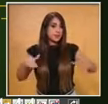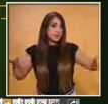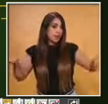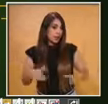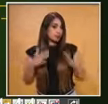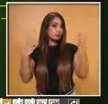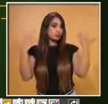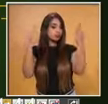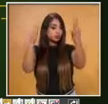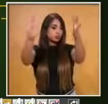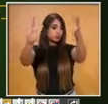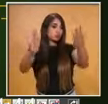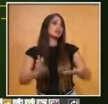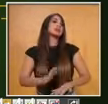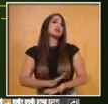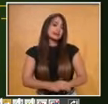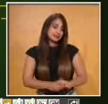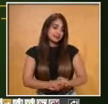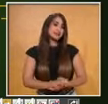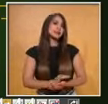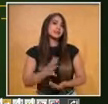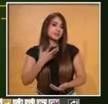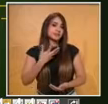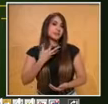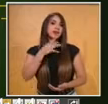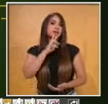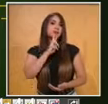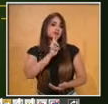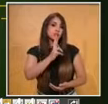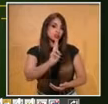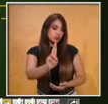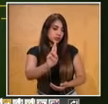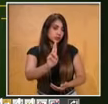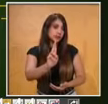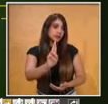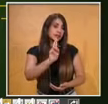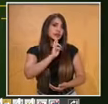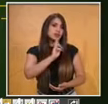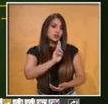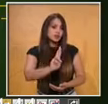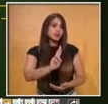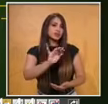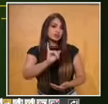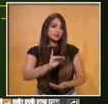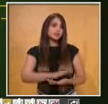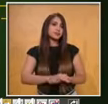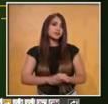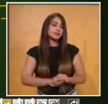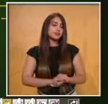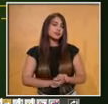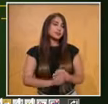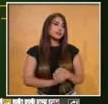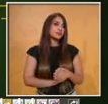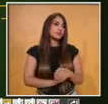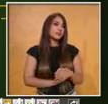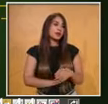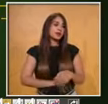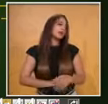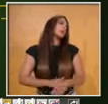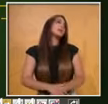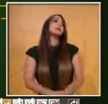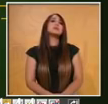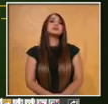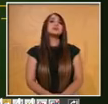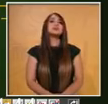Muy bien, la respuesta es pino. Palma es a playa, como pino es a bosque. Siguiente. La número 5